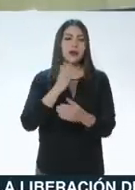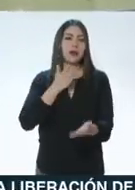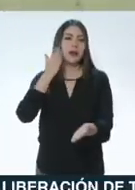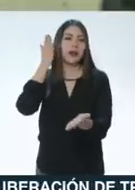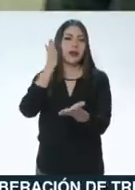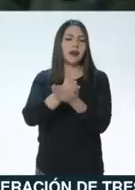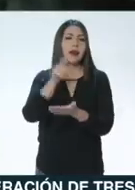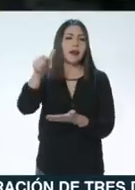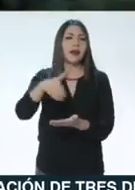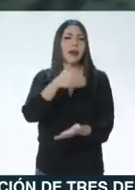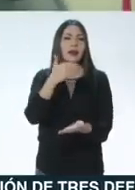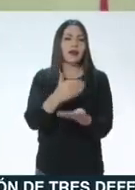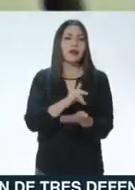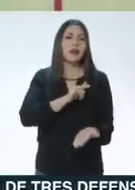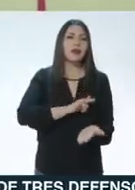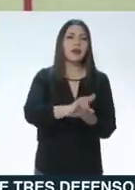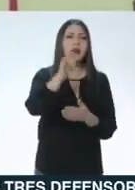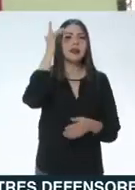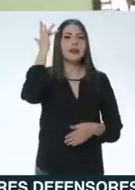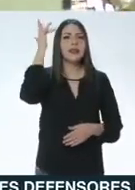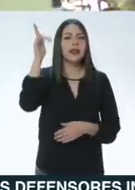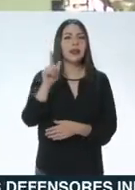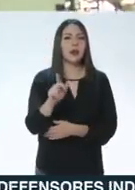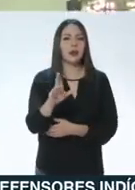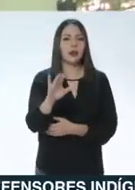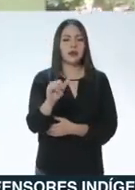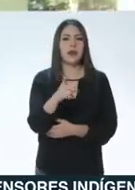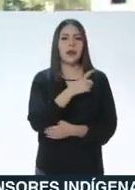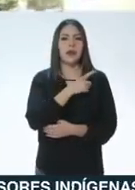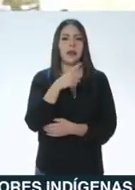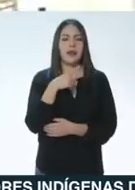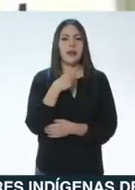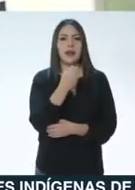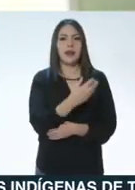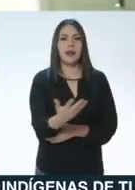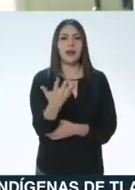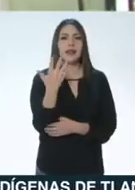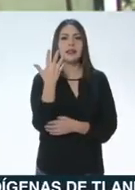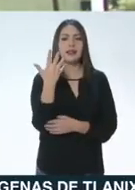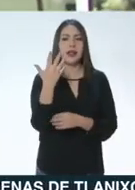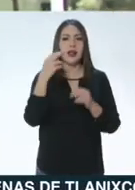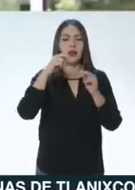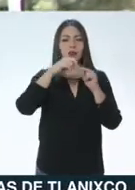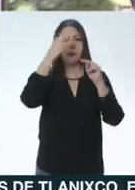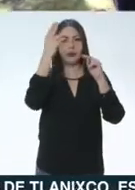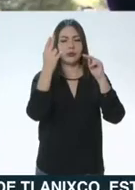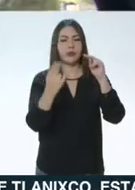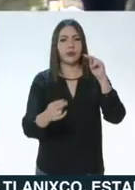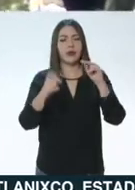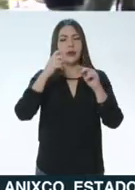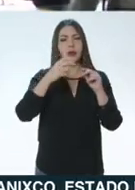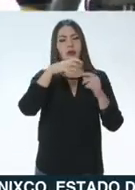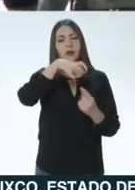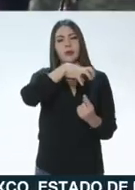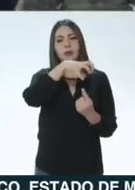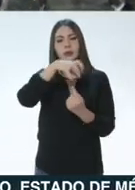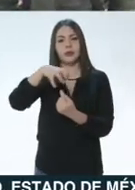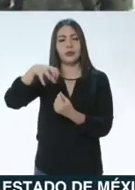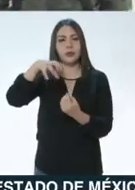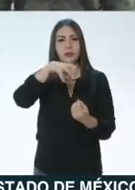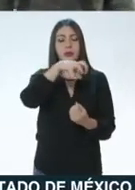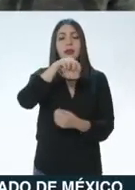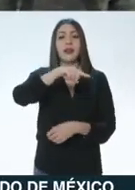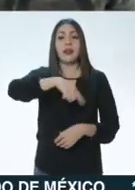donde deberán realizar 5 saltos con paracaídas de cinta estática. Con esta preparación, ellos